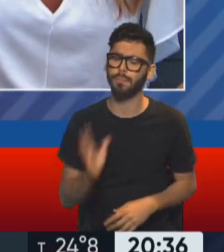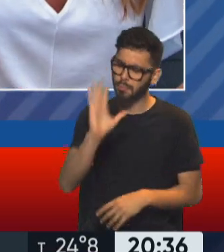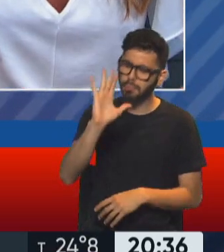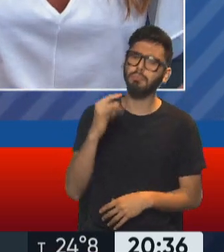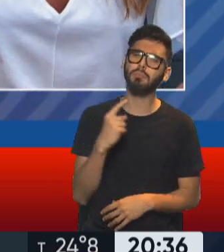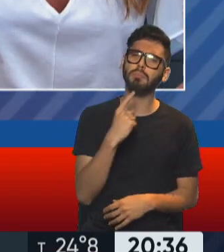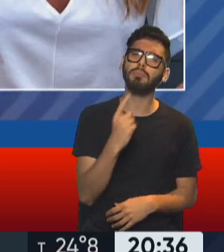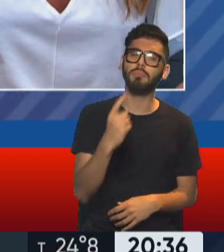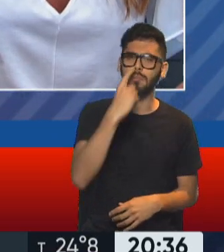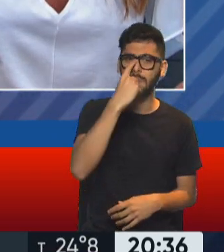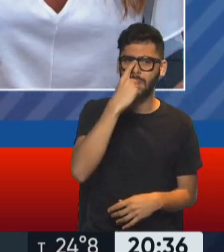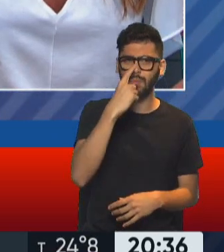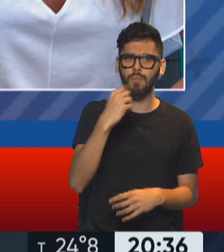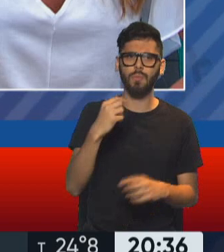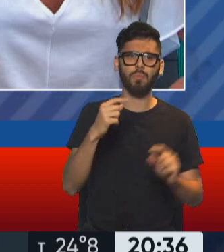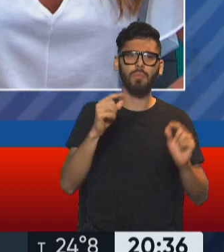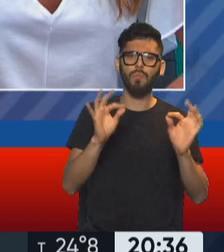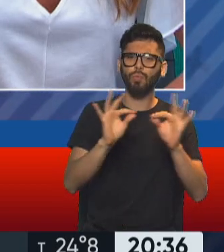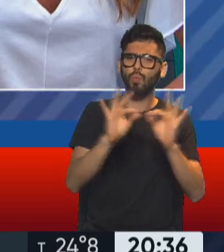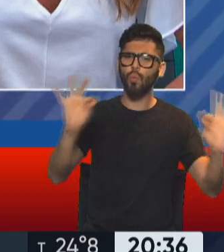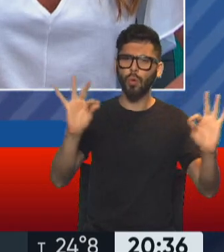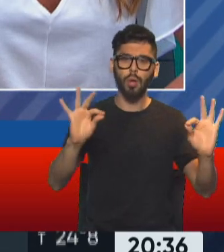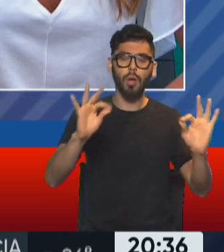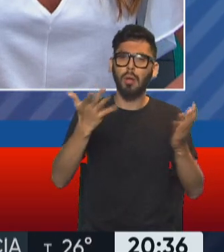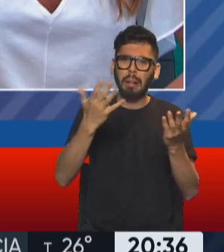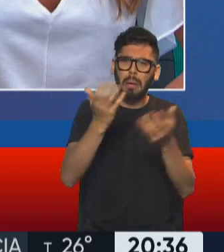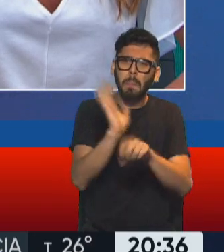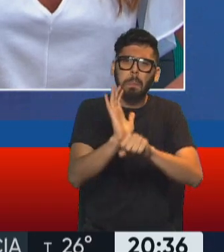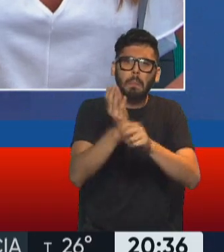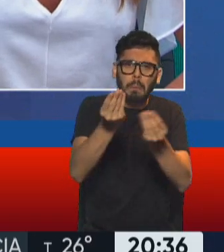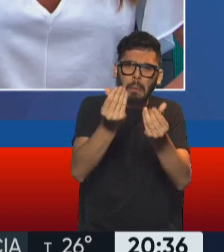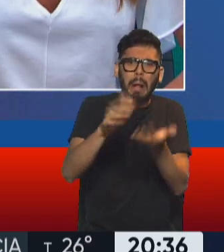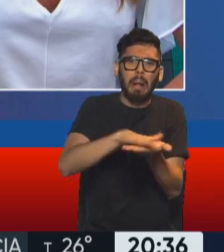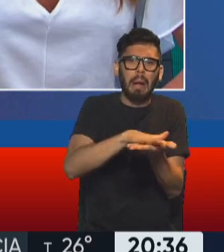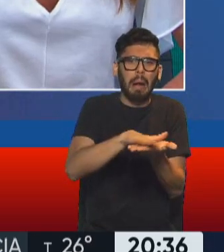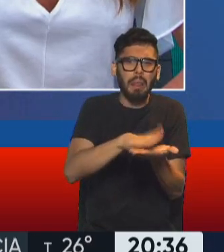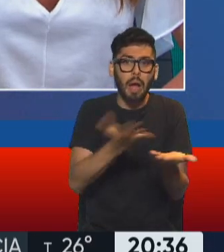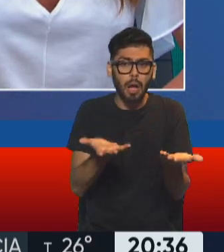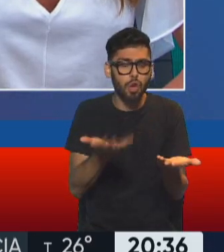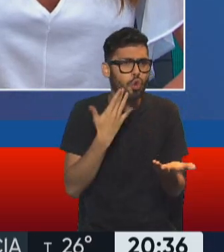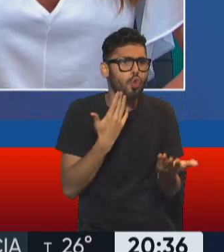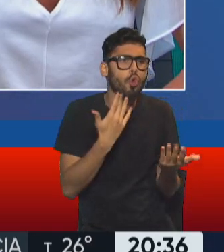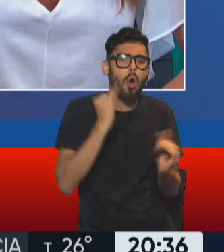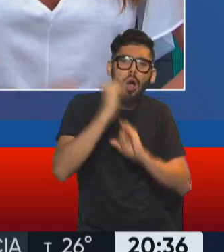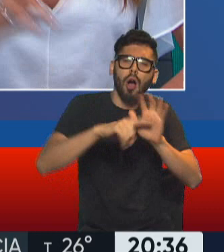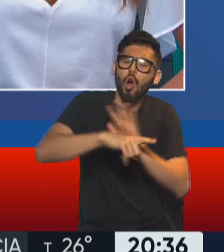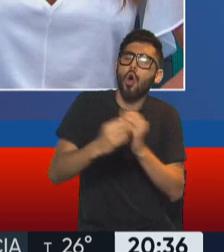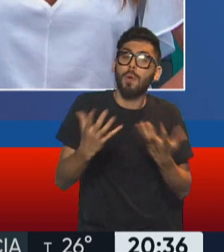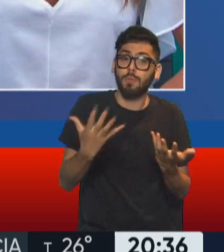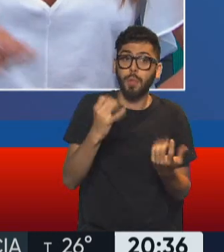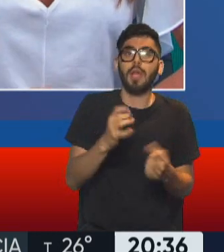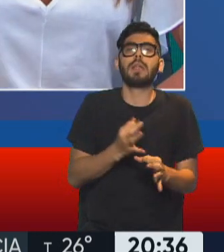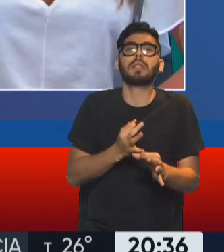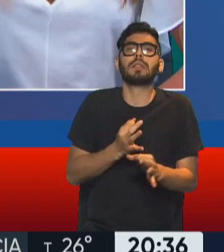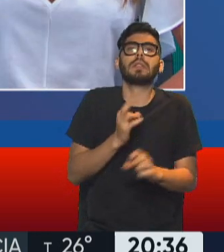para desarmar consignas, puras consignas vacías? Cosas en las que todo el mundo coincide. Sí. Queremos más seguridad, queremos educación. Mira, te dicen pero así son